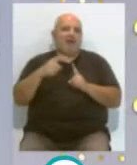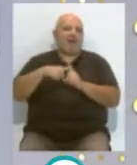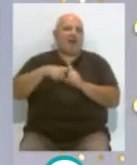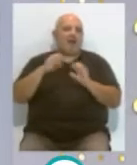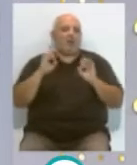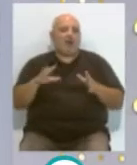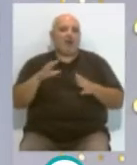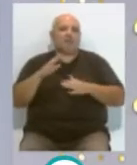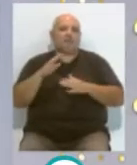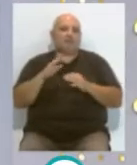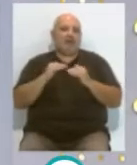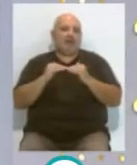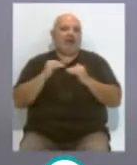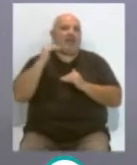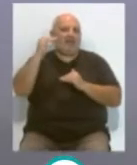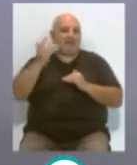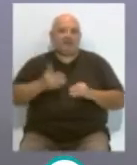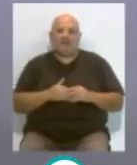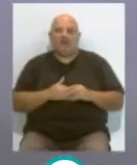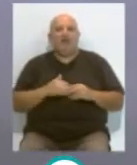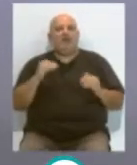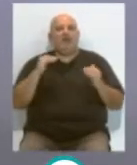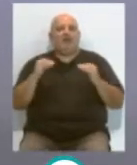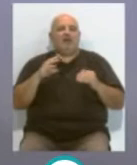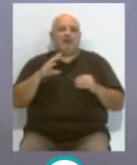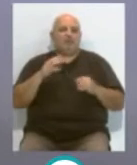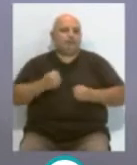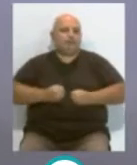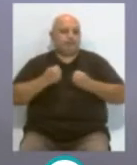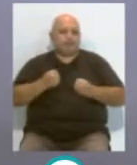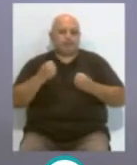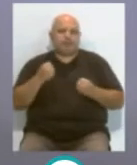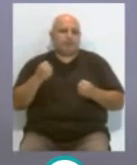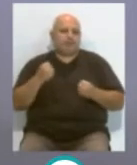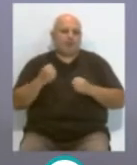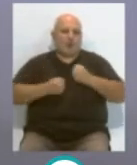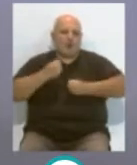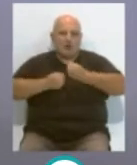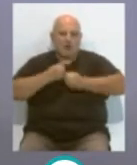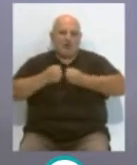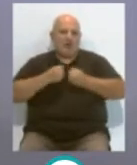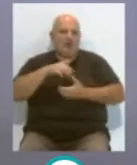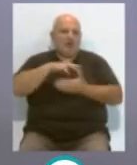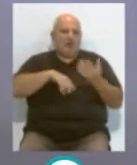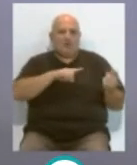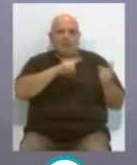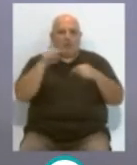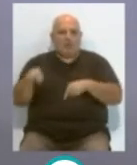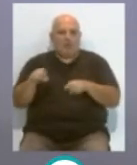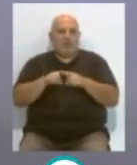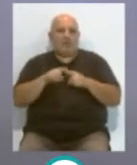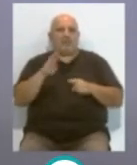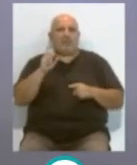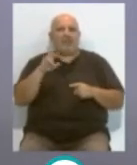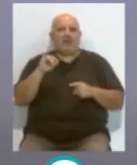pero que vayan creciendo y queden ese nivel, ¿no? Y luego que haya tenido una temporada fortísima, pegándose unas pechadas de correr en el FC Barcelona, porque